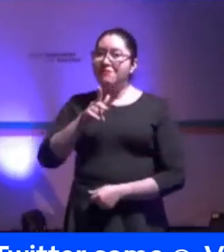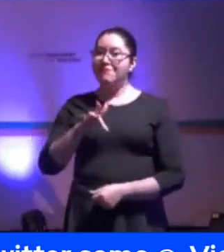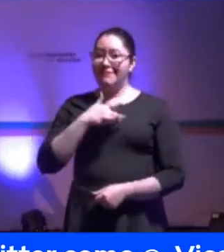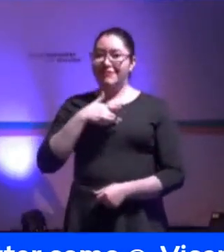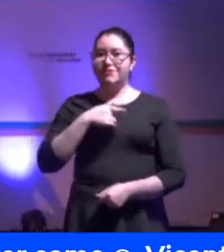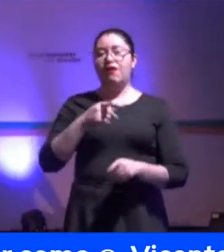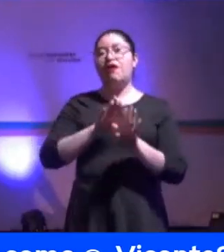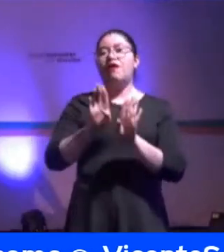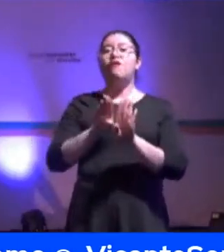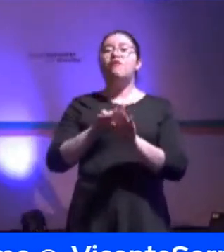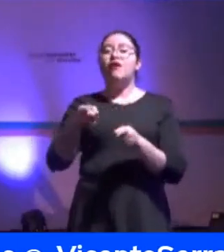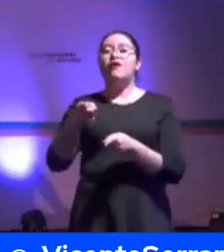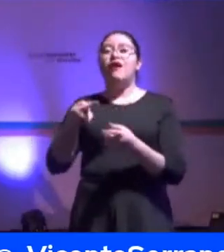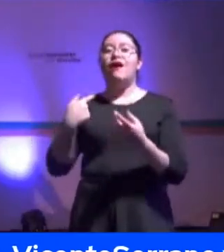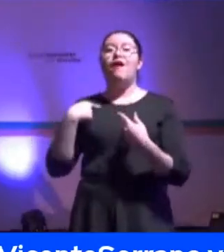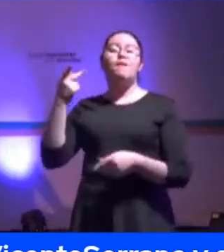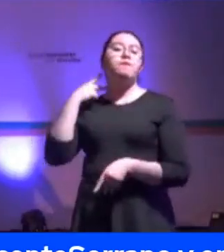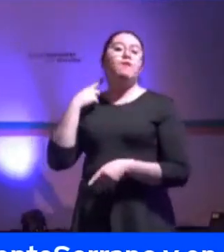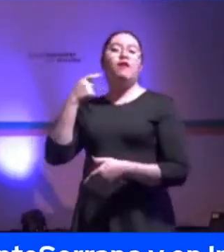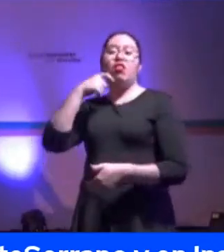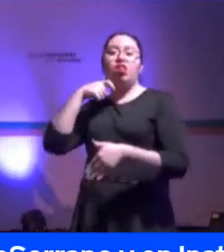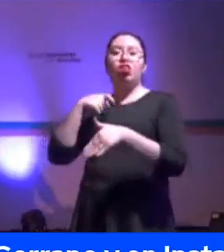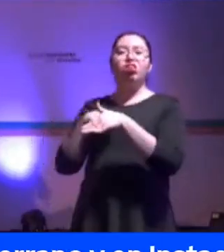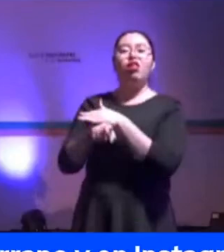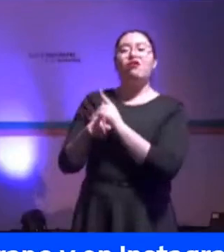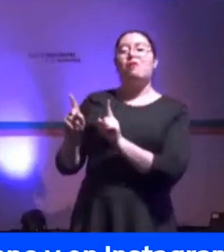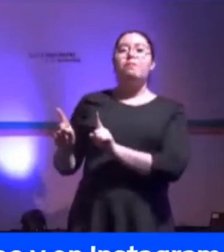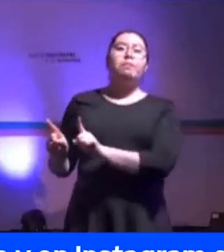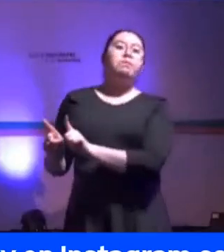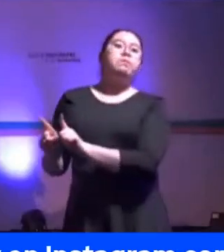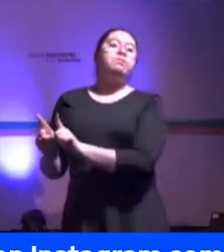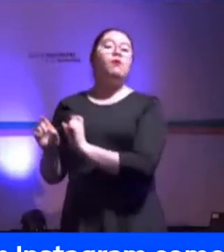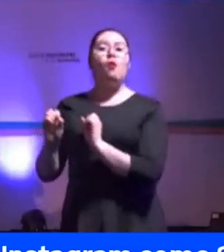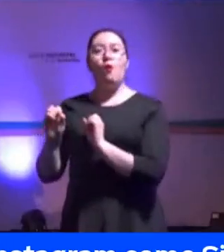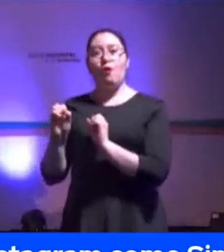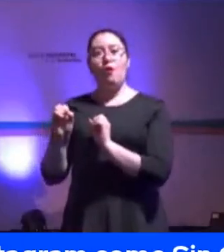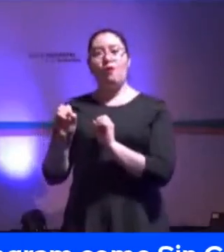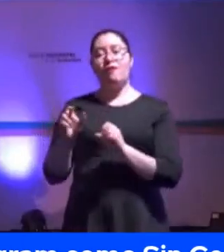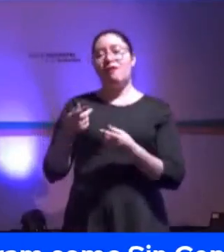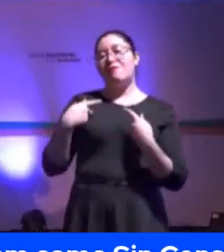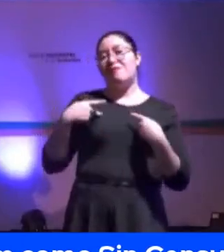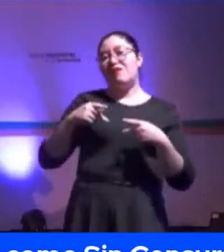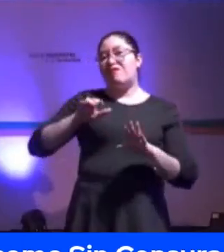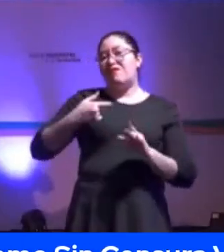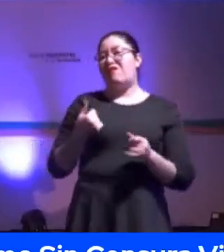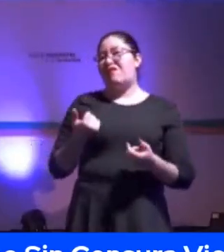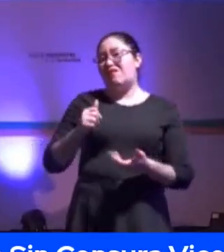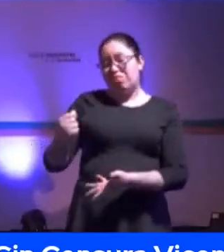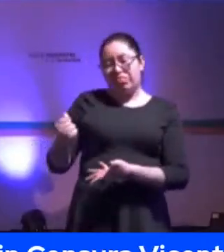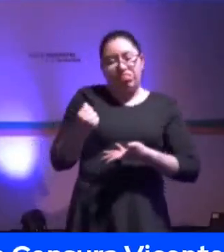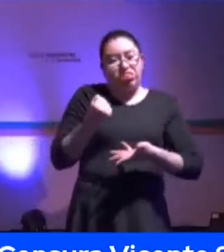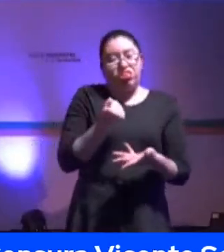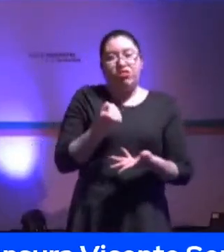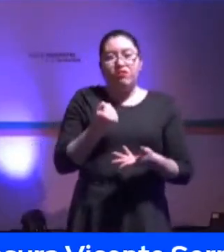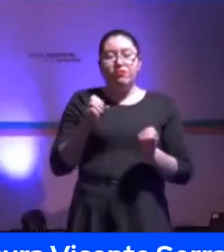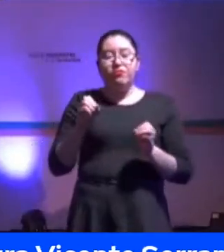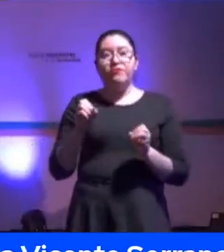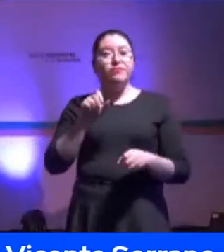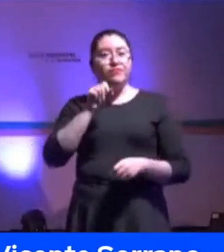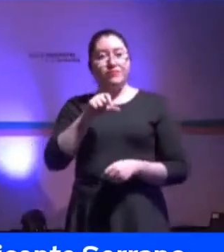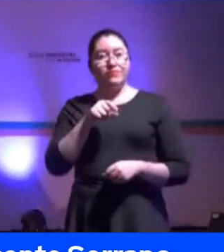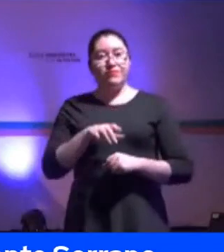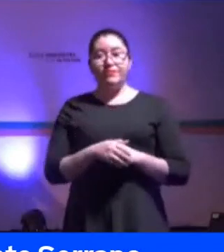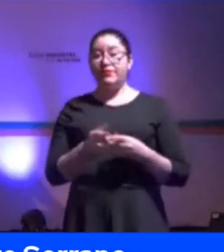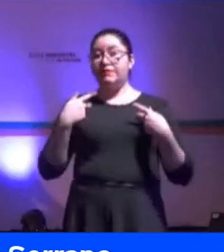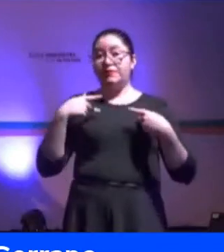estar pegado a un político corrupto, a estar pegado a un empresario que no paga impuestos, a estar pegado a alguien que no